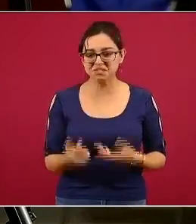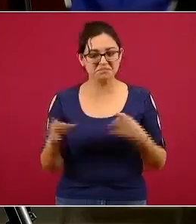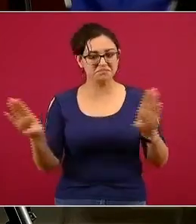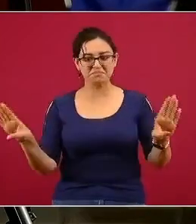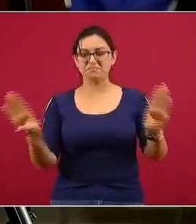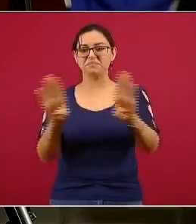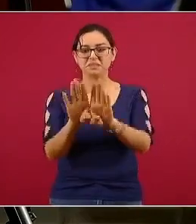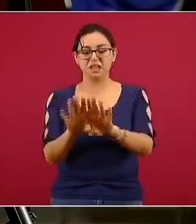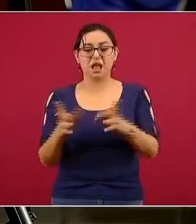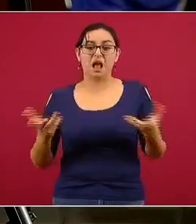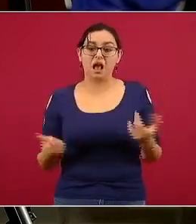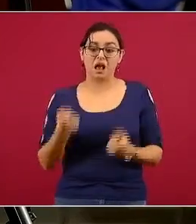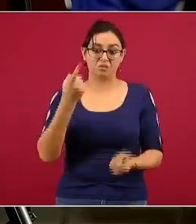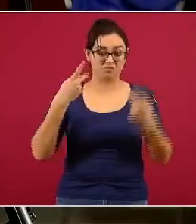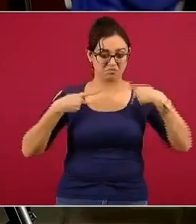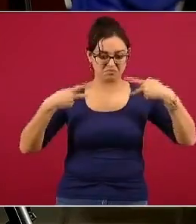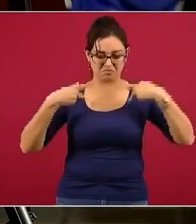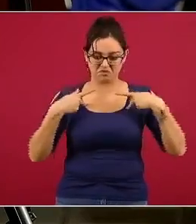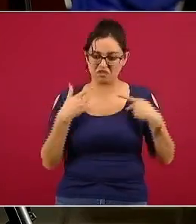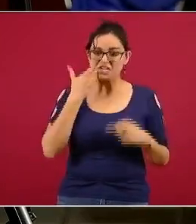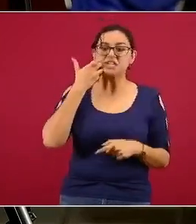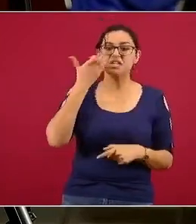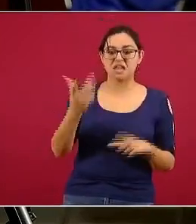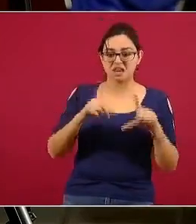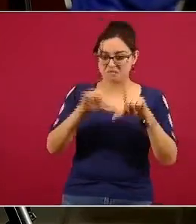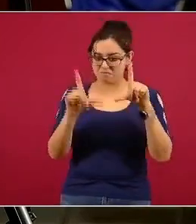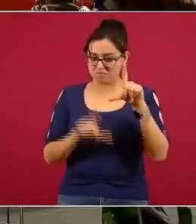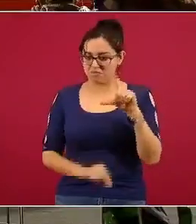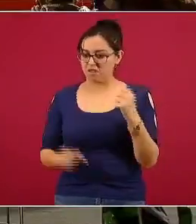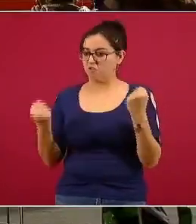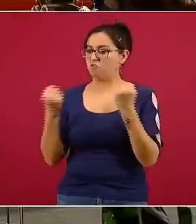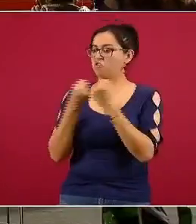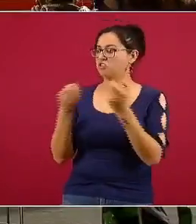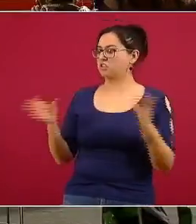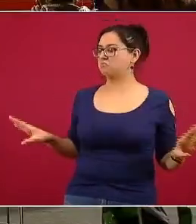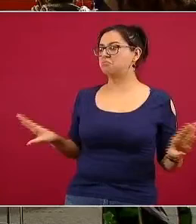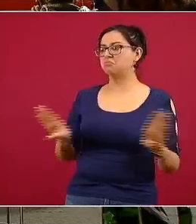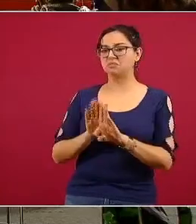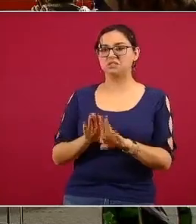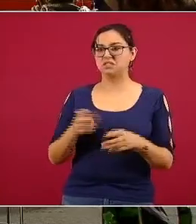evitar justamente la aparición de esta nueva cepa del SARS-CoV-2? Gracias.